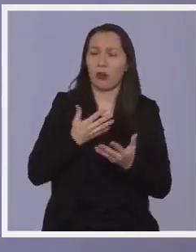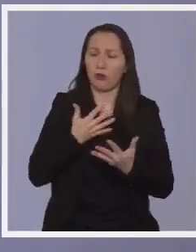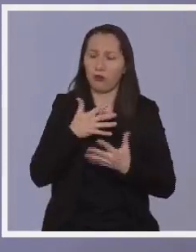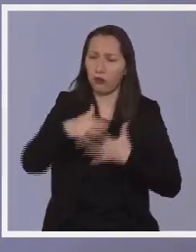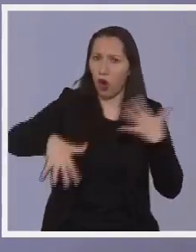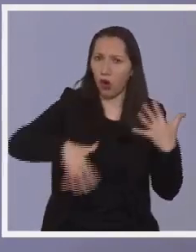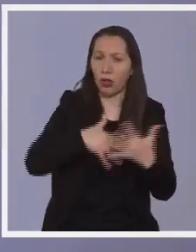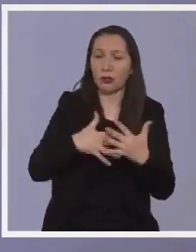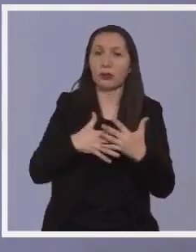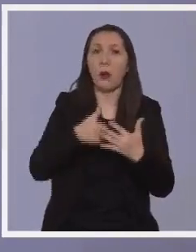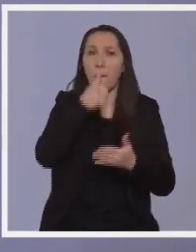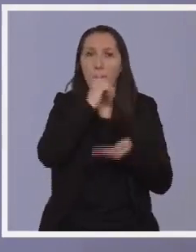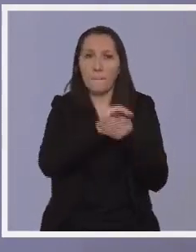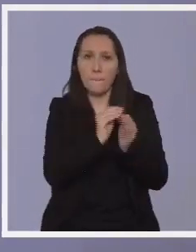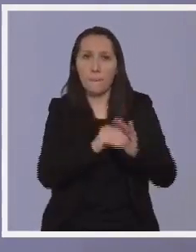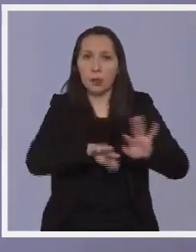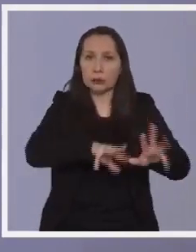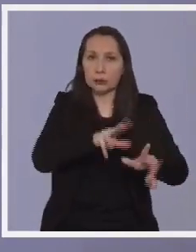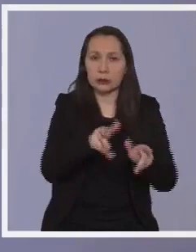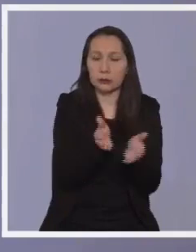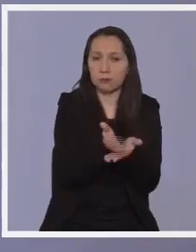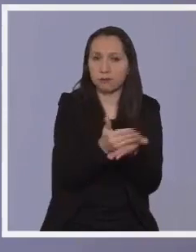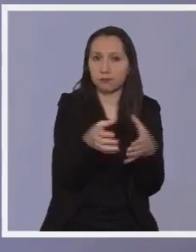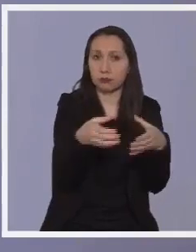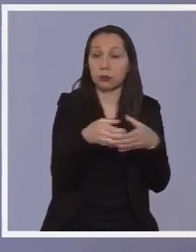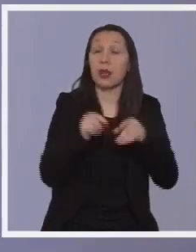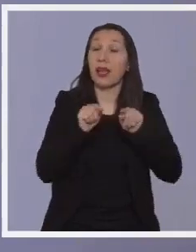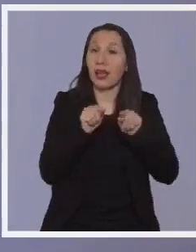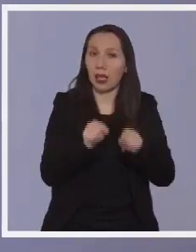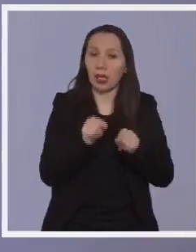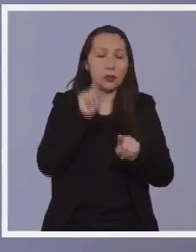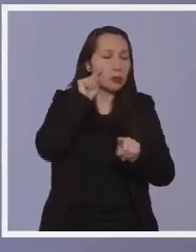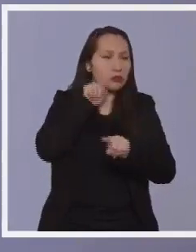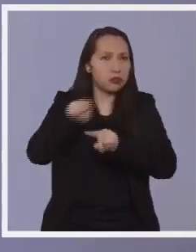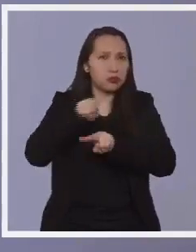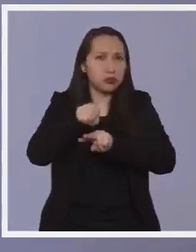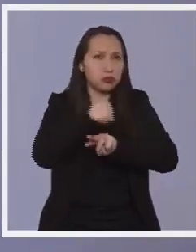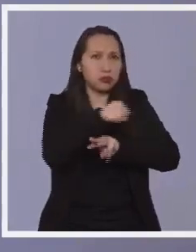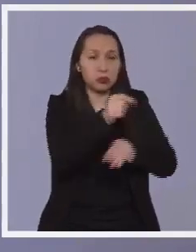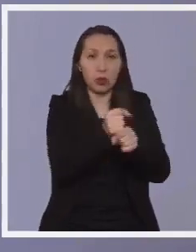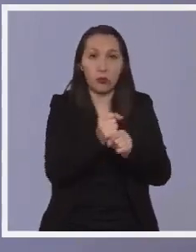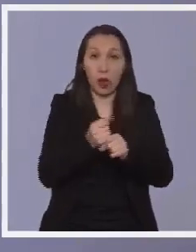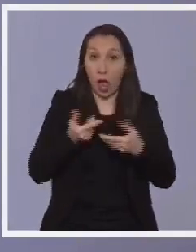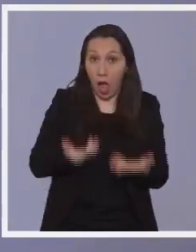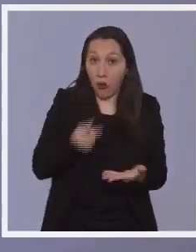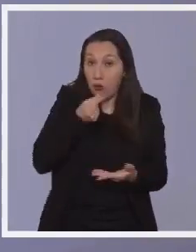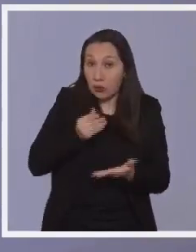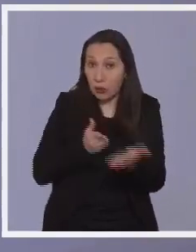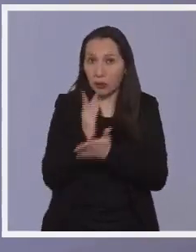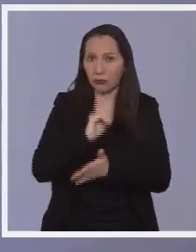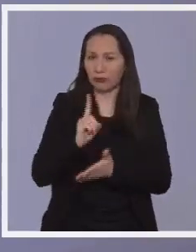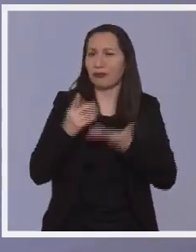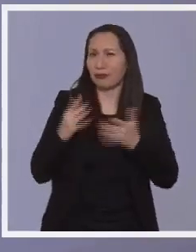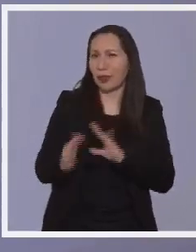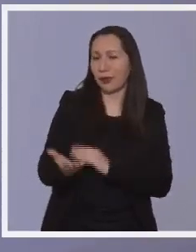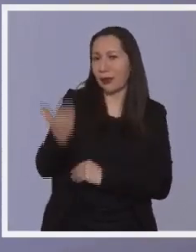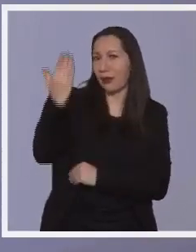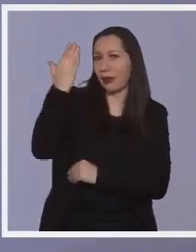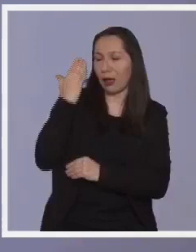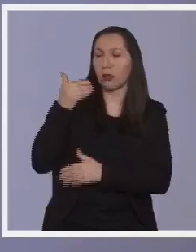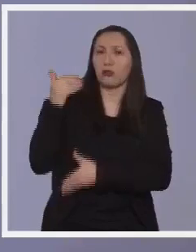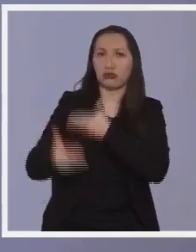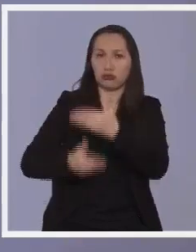crimen organizado. Y para eso estamos actuando en muchas líneas y no estamos empezando. Ya hemos tenido